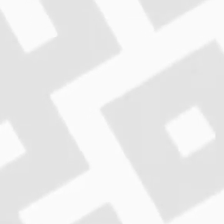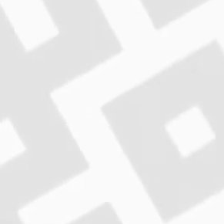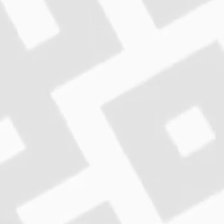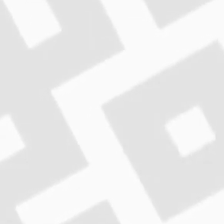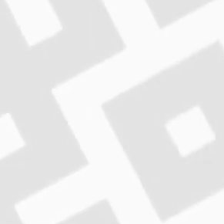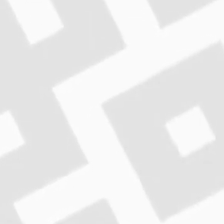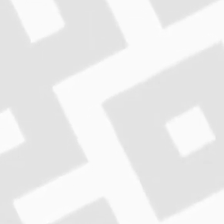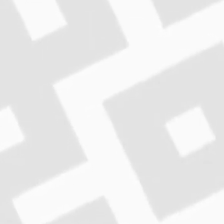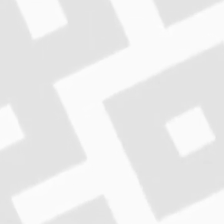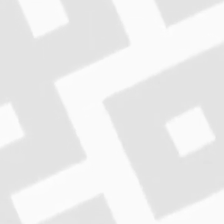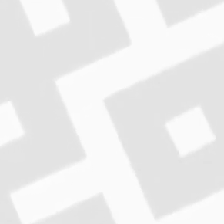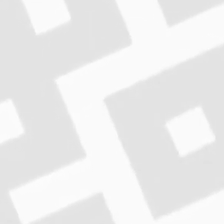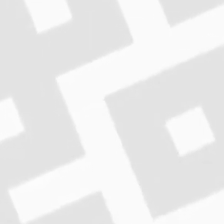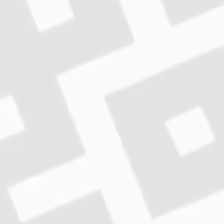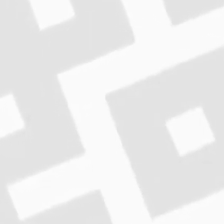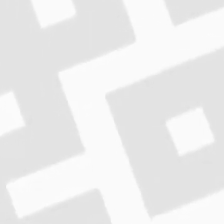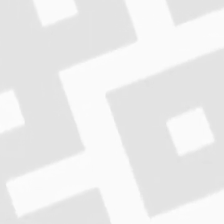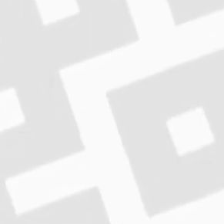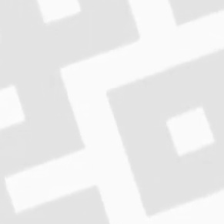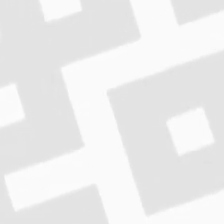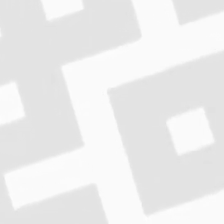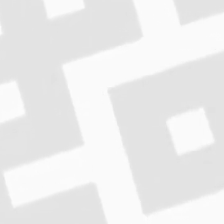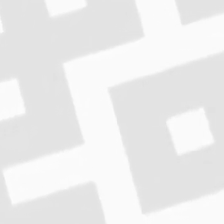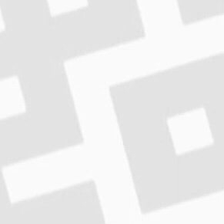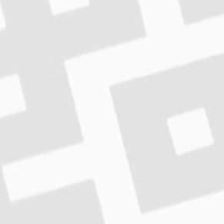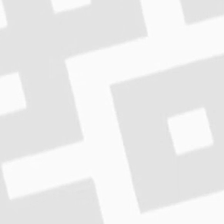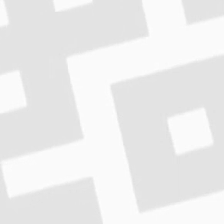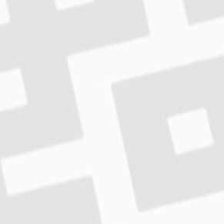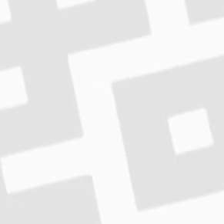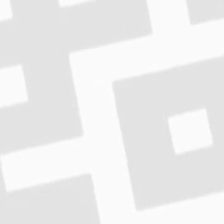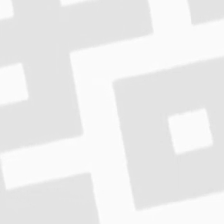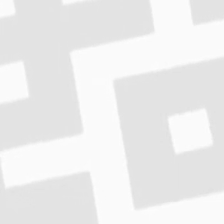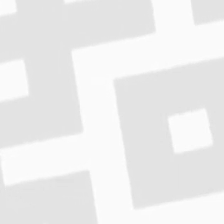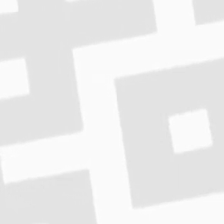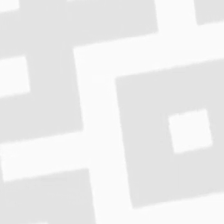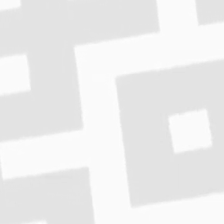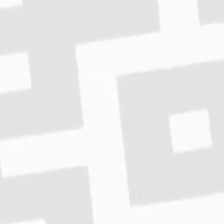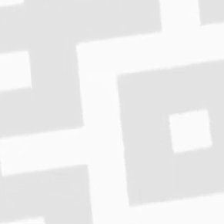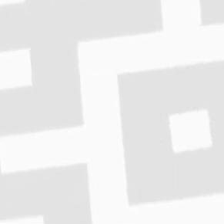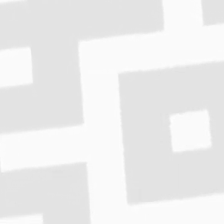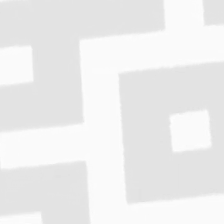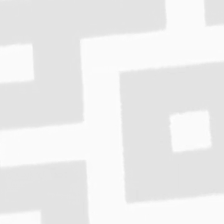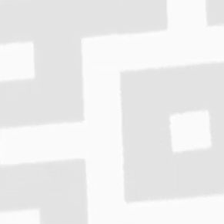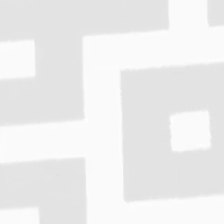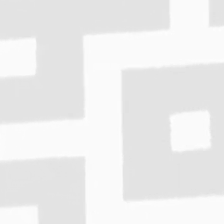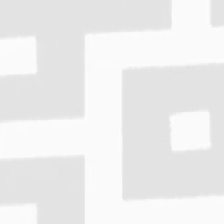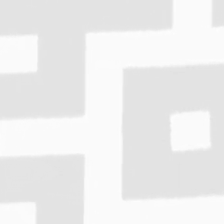Estrategia Estatal contra el Coronavirus. Actualización en Veracruz.